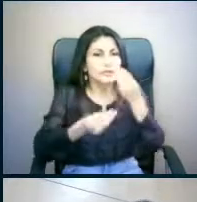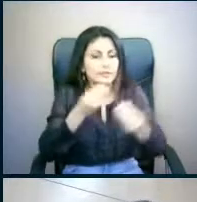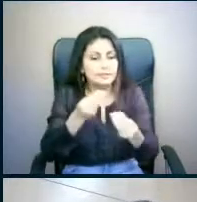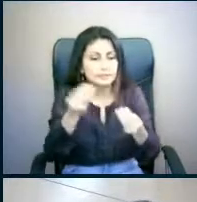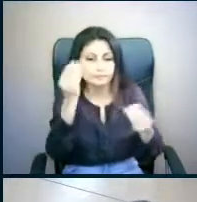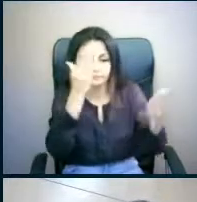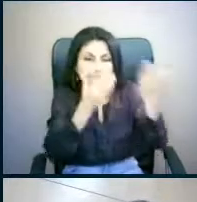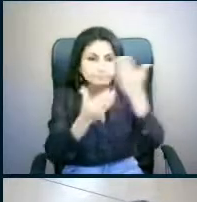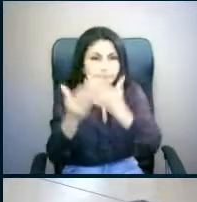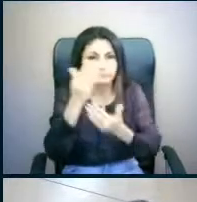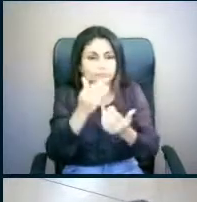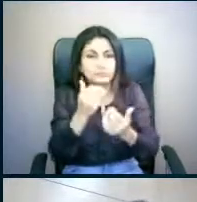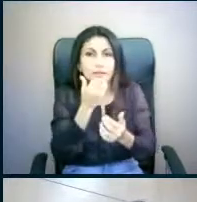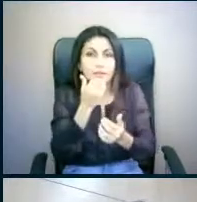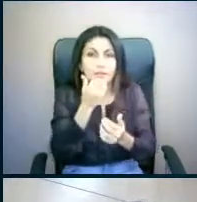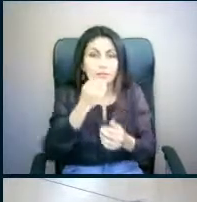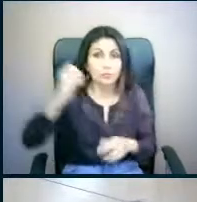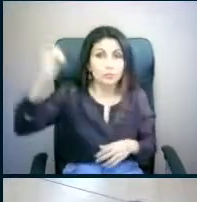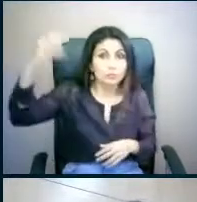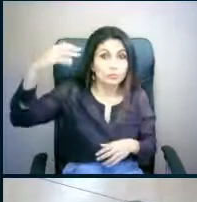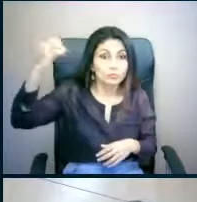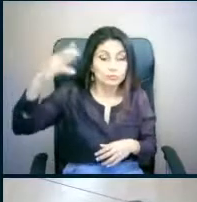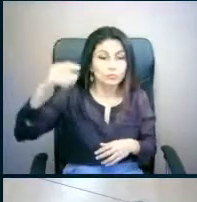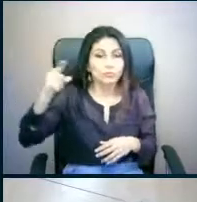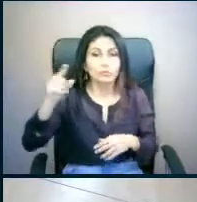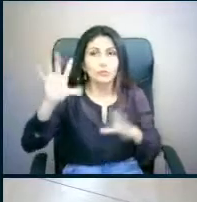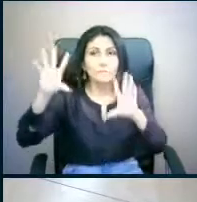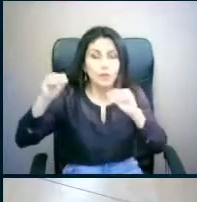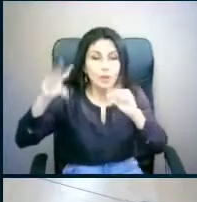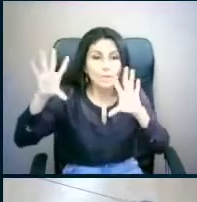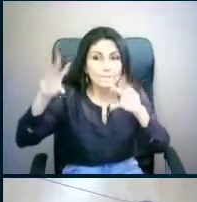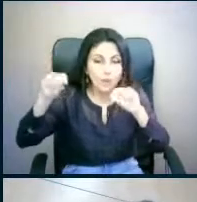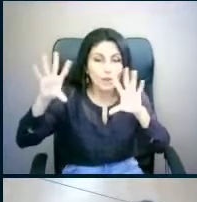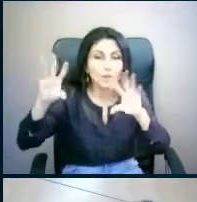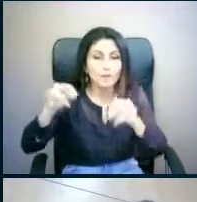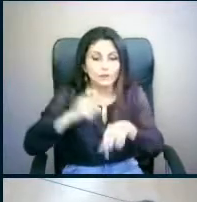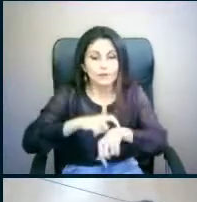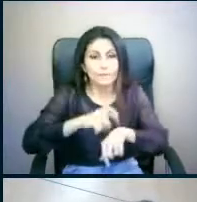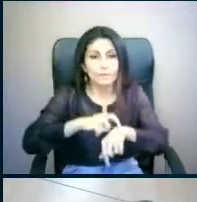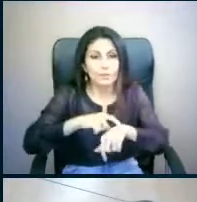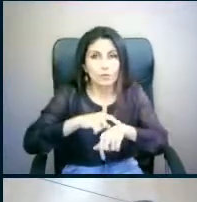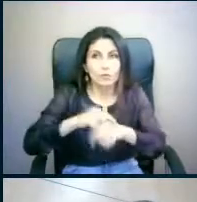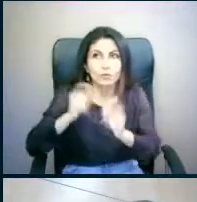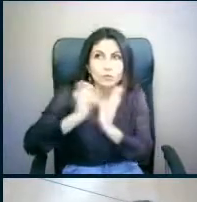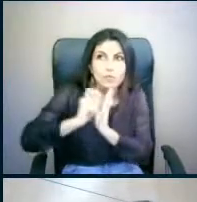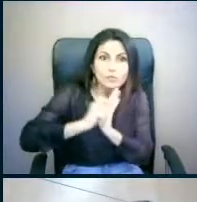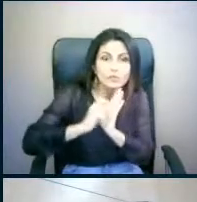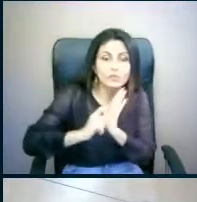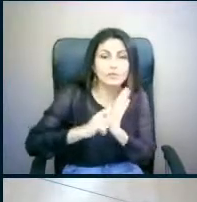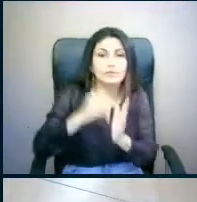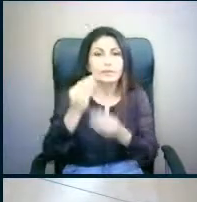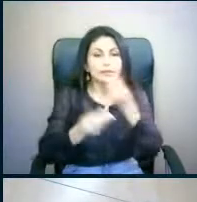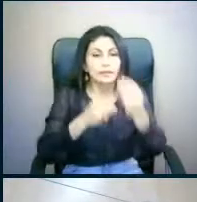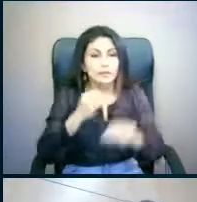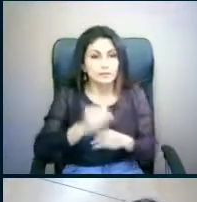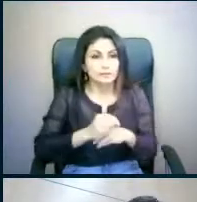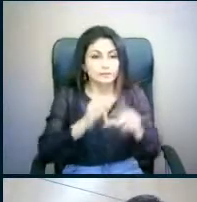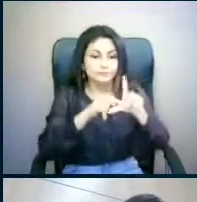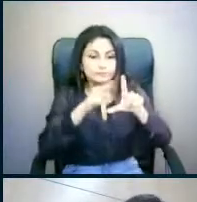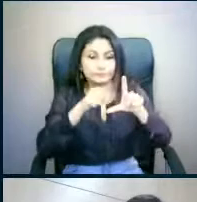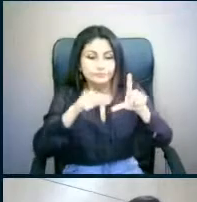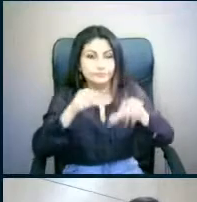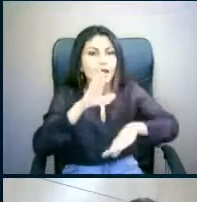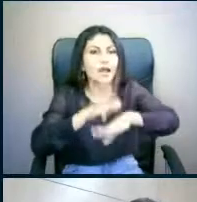cantidad y la duración de las interrupciones a los clientes. Es por eso que contamos con dos indicadores que son